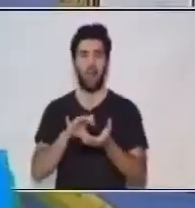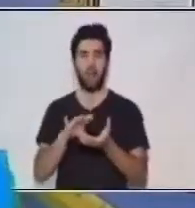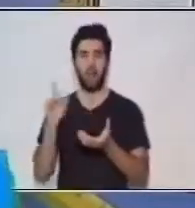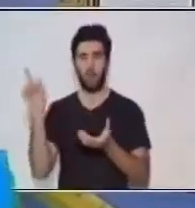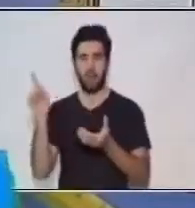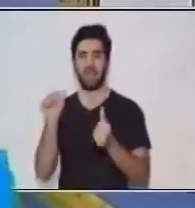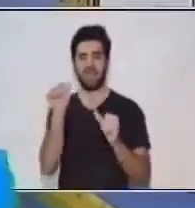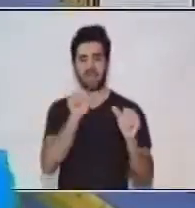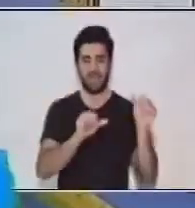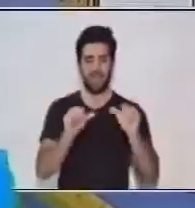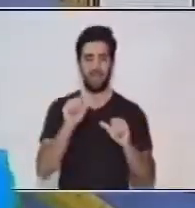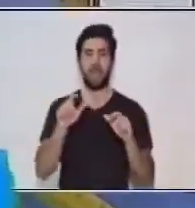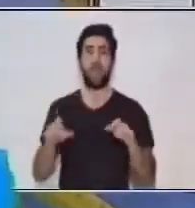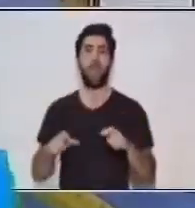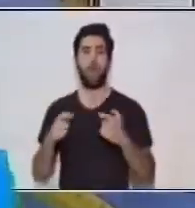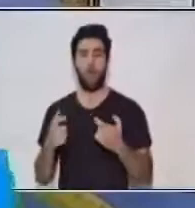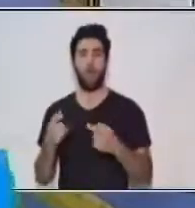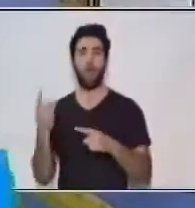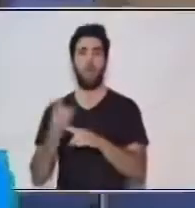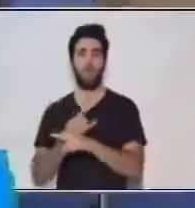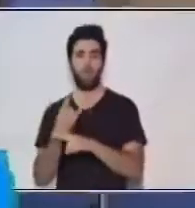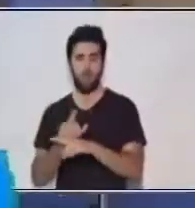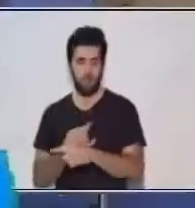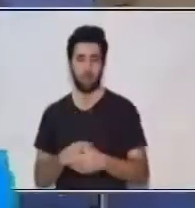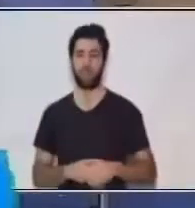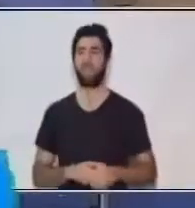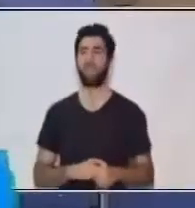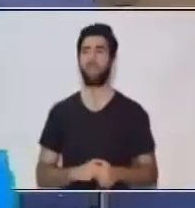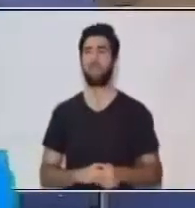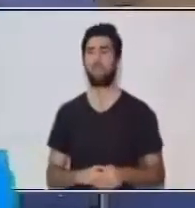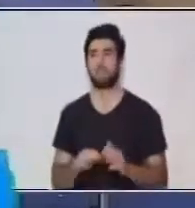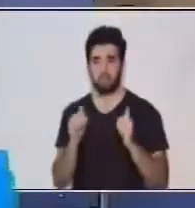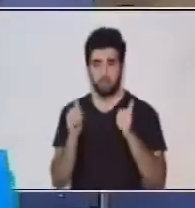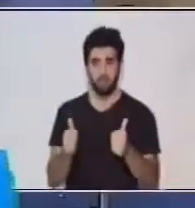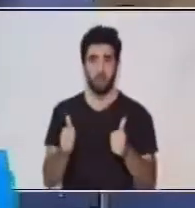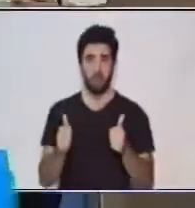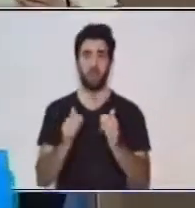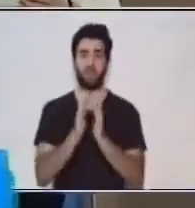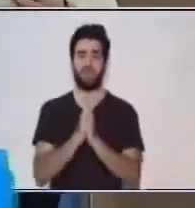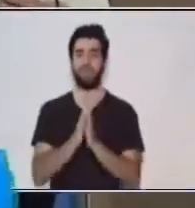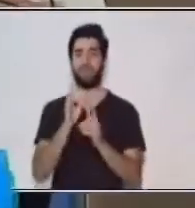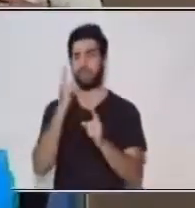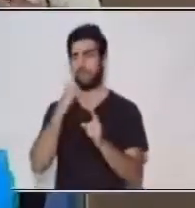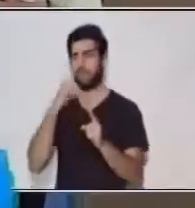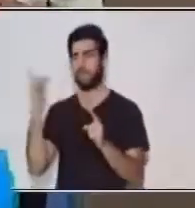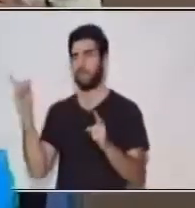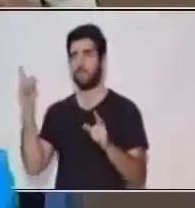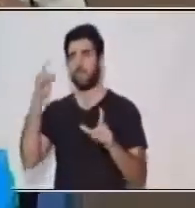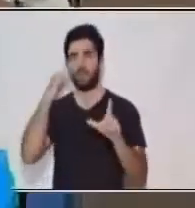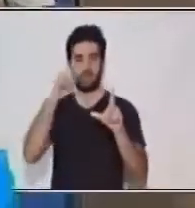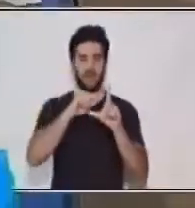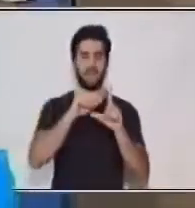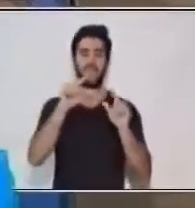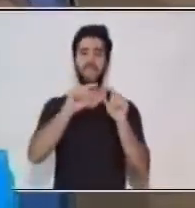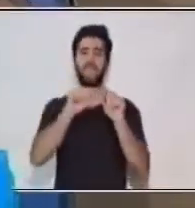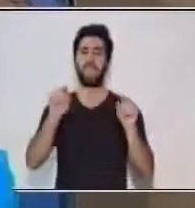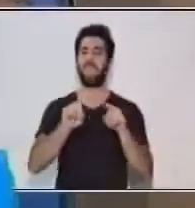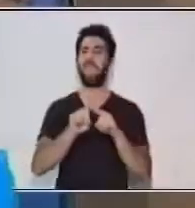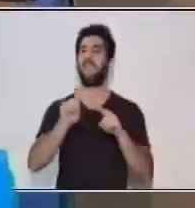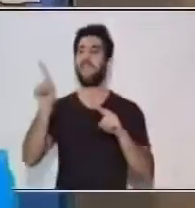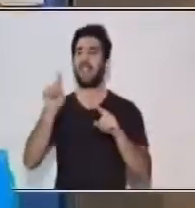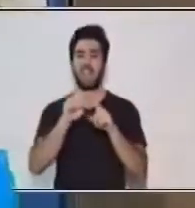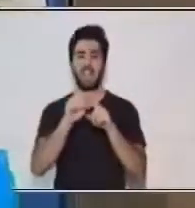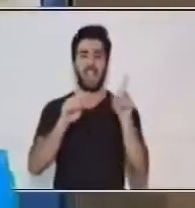vamos a estar utilizando. Muy bien, entonces aquí yo tengo una flecha. Un vector se representa con una